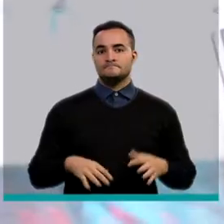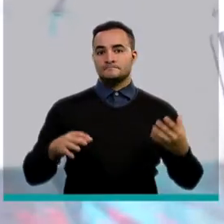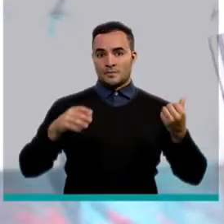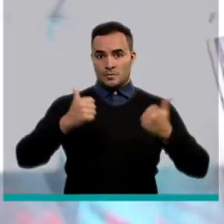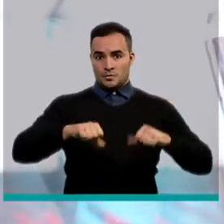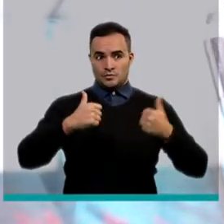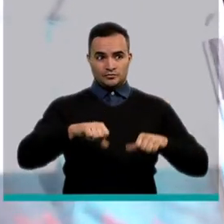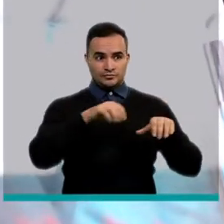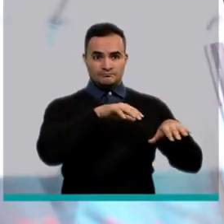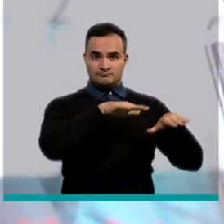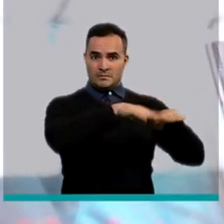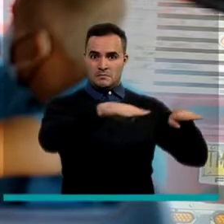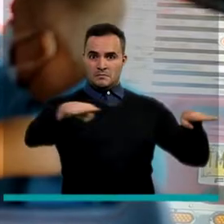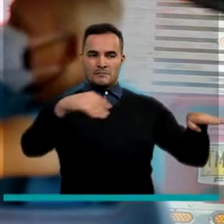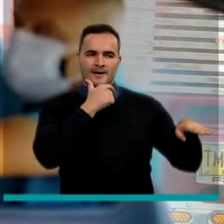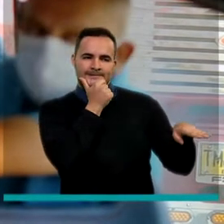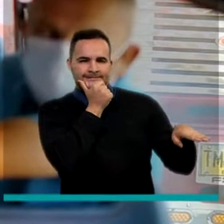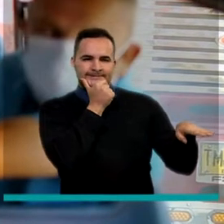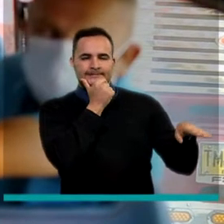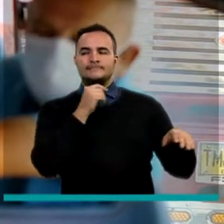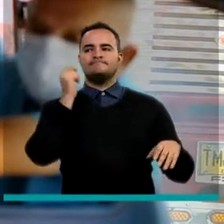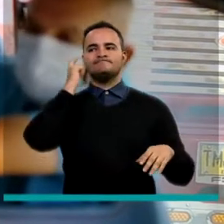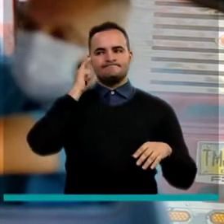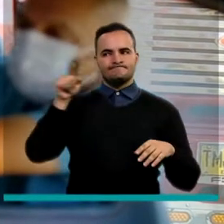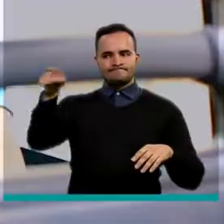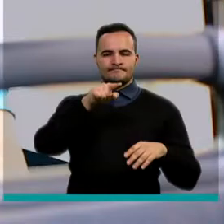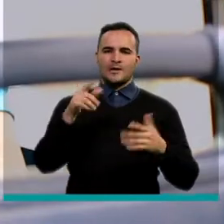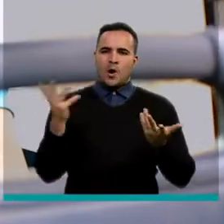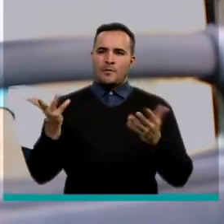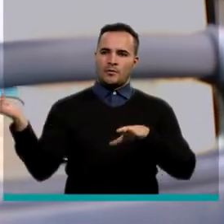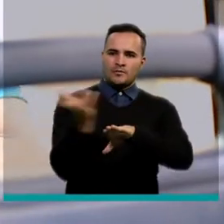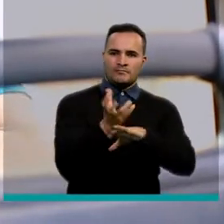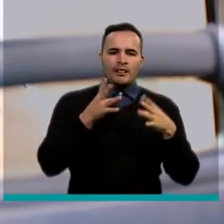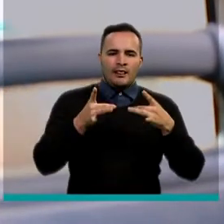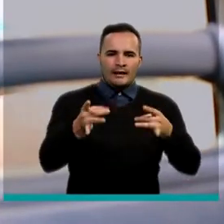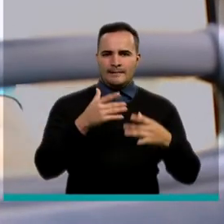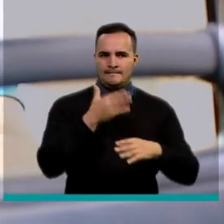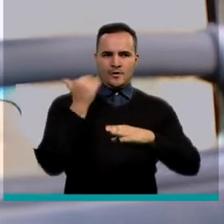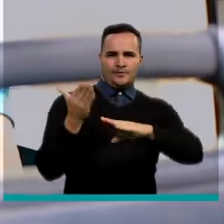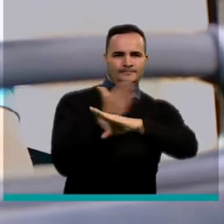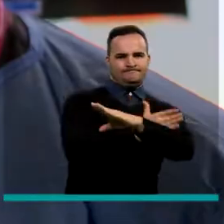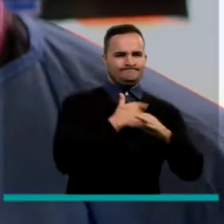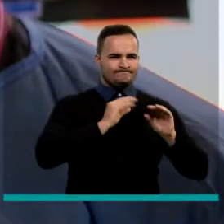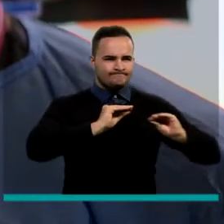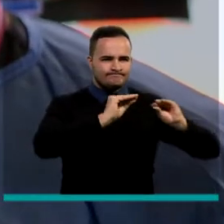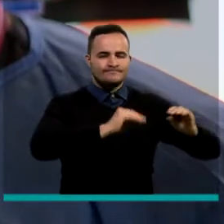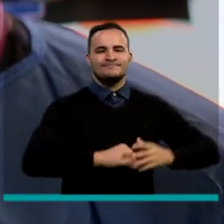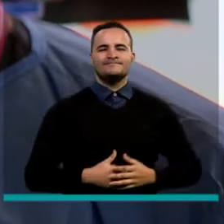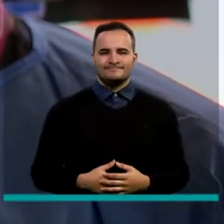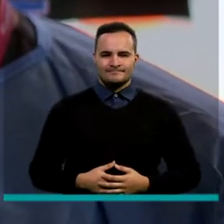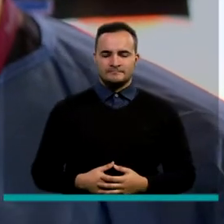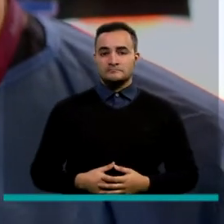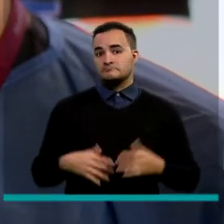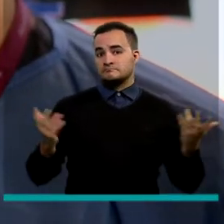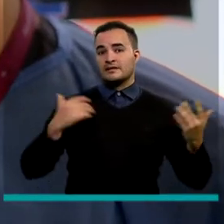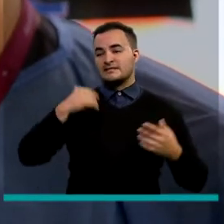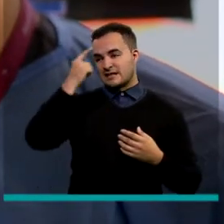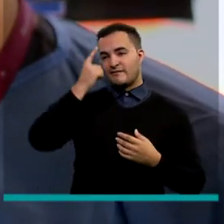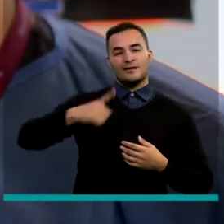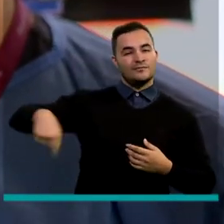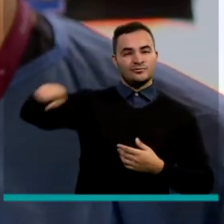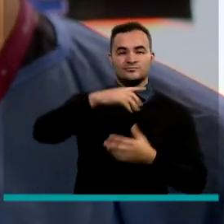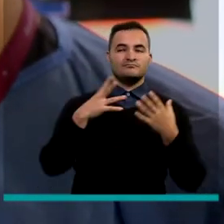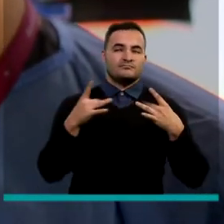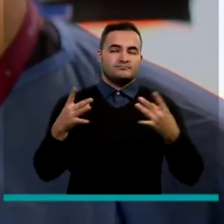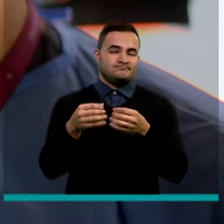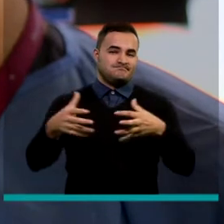Buses convertidos en escenarios móviles para que sus conductores aprendan sobre autocuidado. El virus ya está presente, no